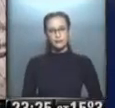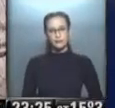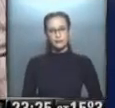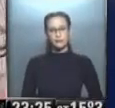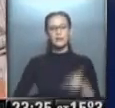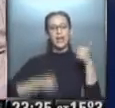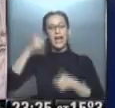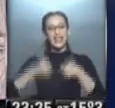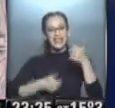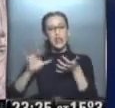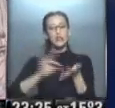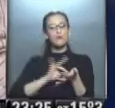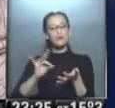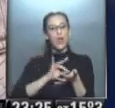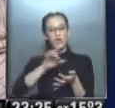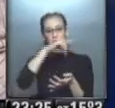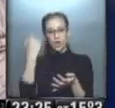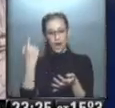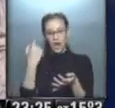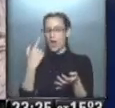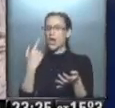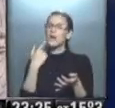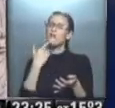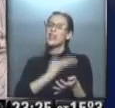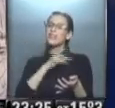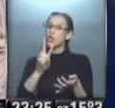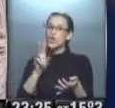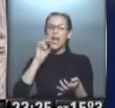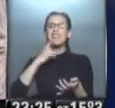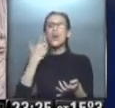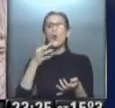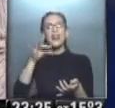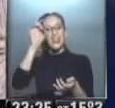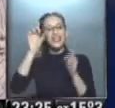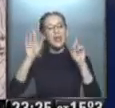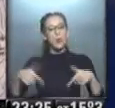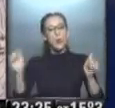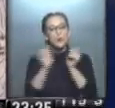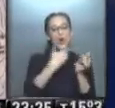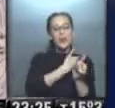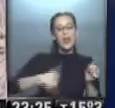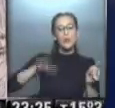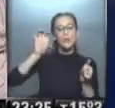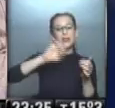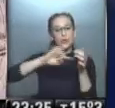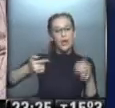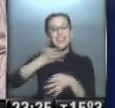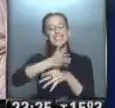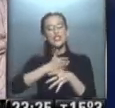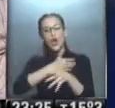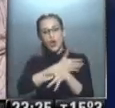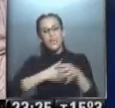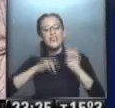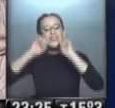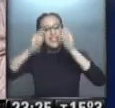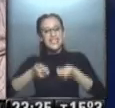El candidato a diputado nacional por el Frente para la Victoria, Martín Insaurralde, y el gobernador de la provincia de Buenos Aires, Daniel Scioli,